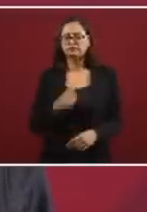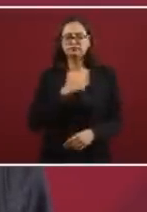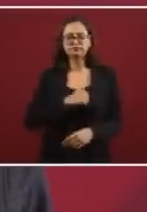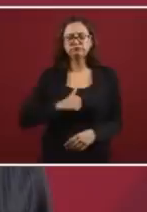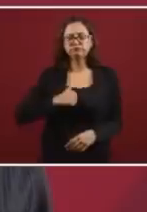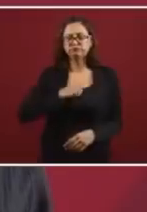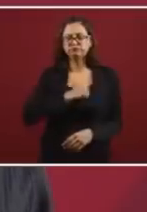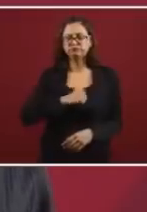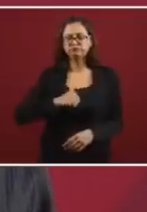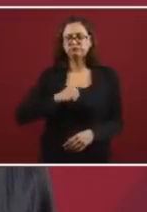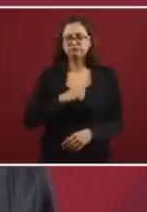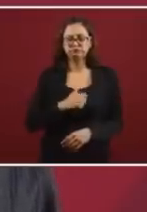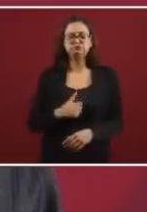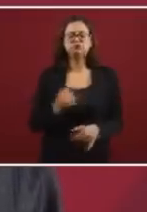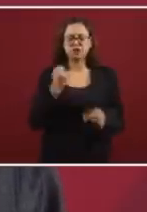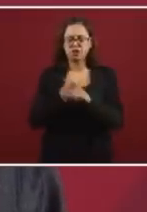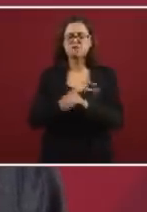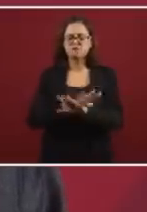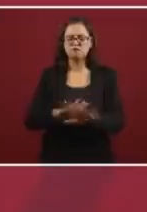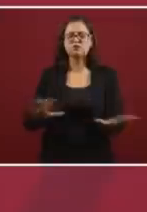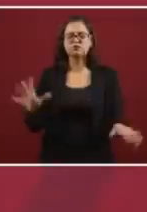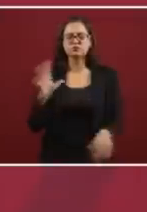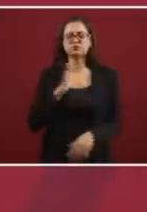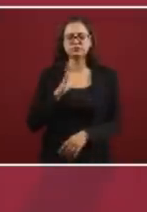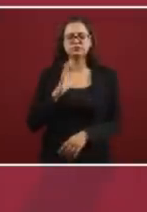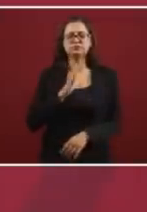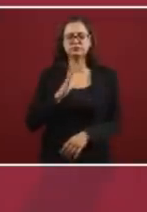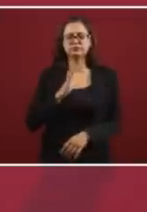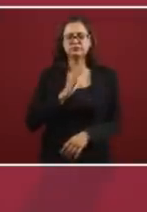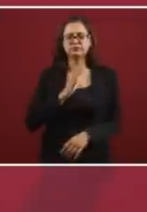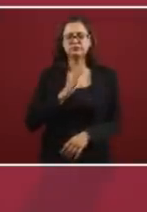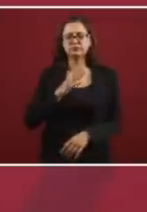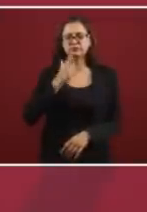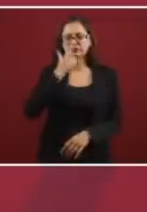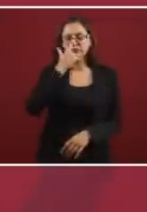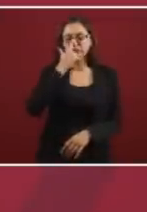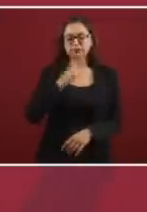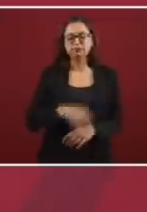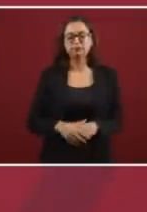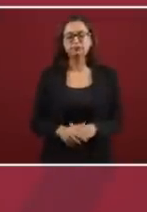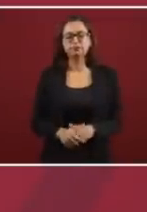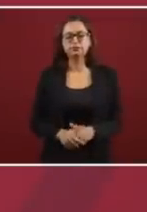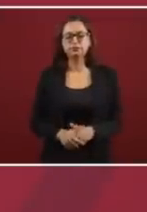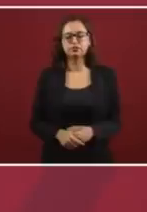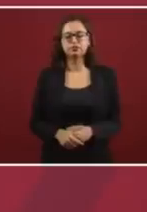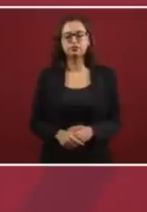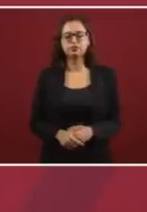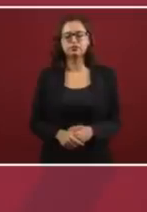tengo el informe fue pues